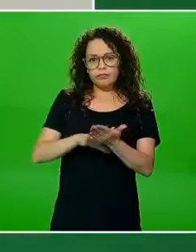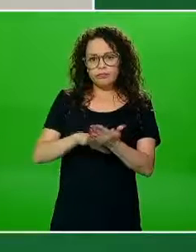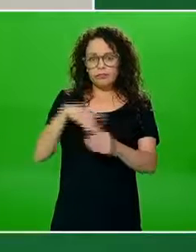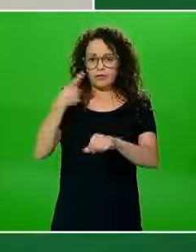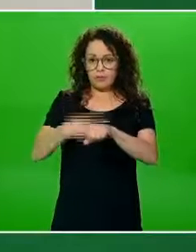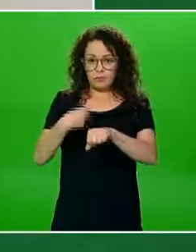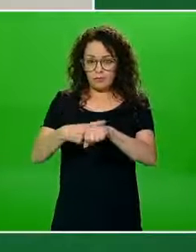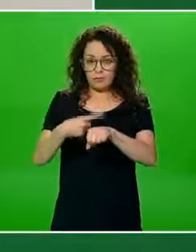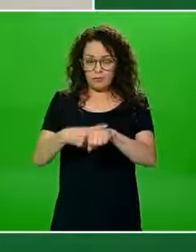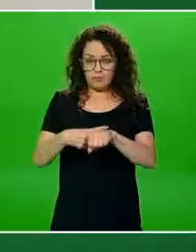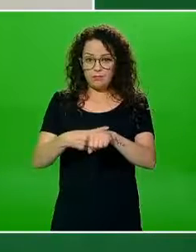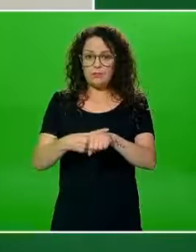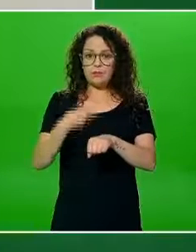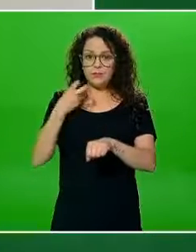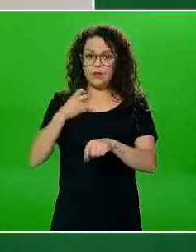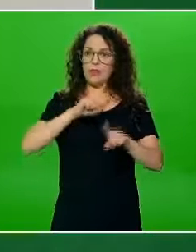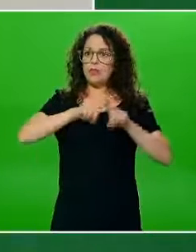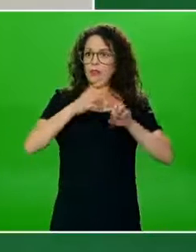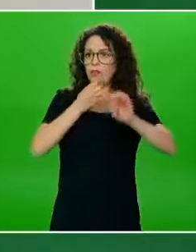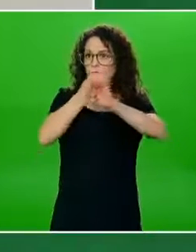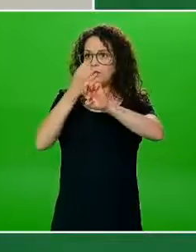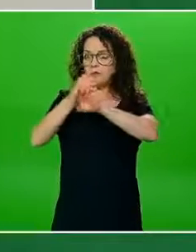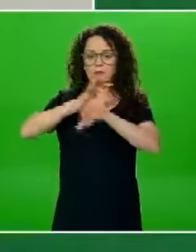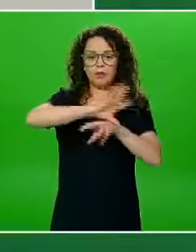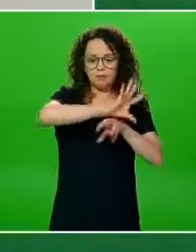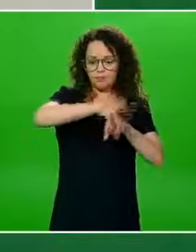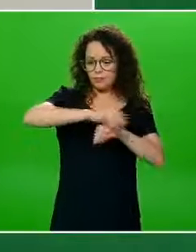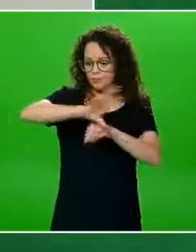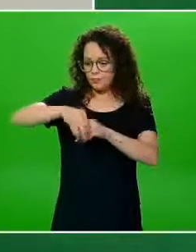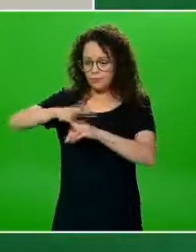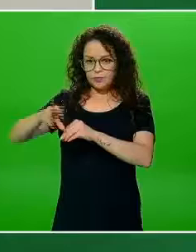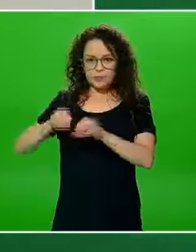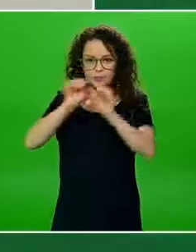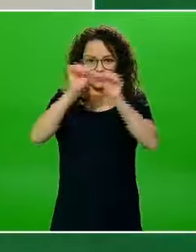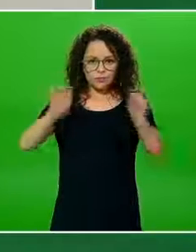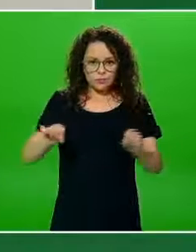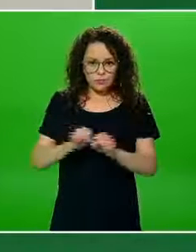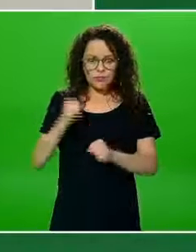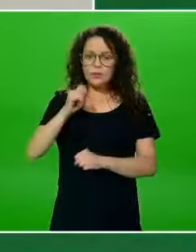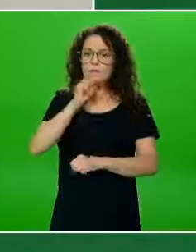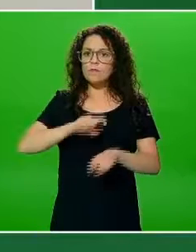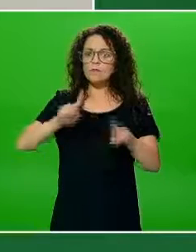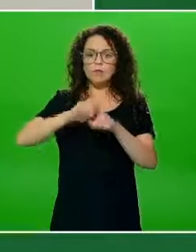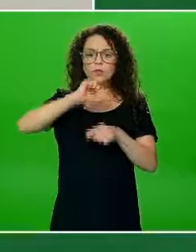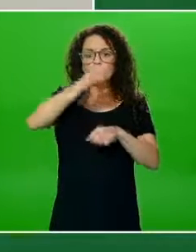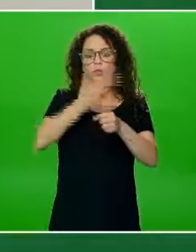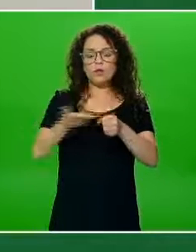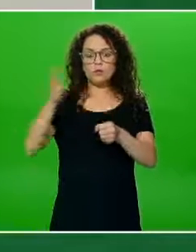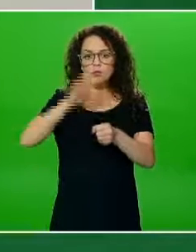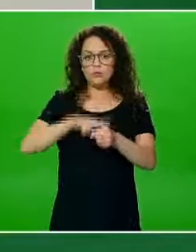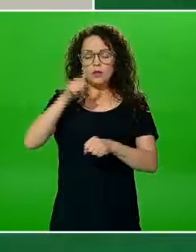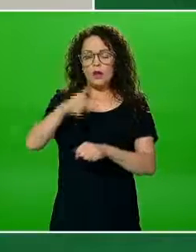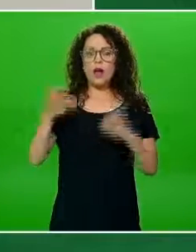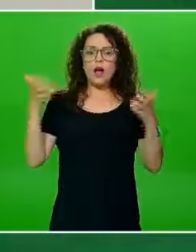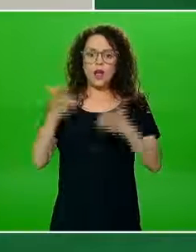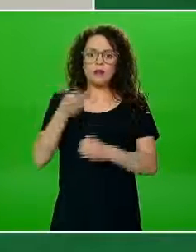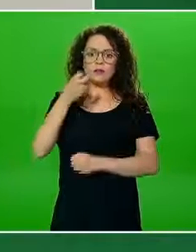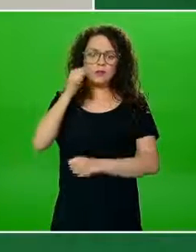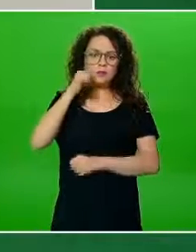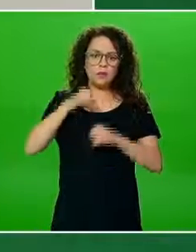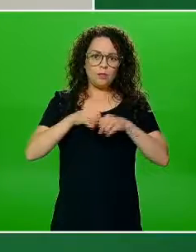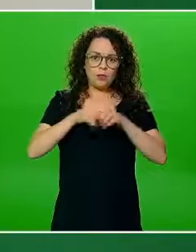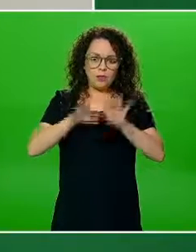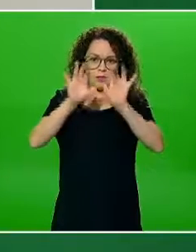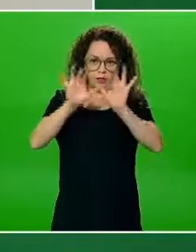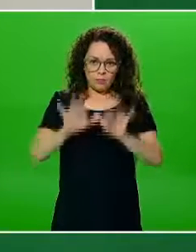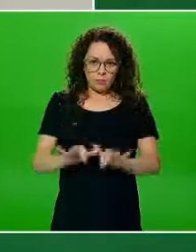las 32 entidades federativas y todas las unidades médicas son las que capturan los datos y las envían. En el caso